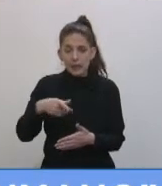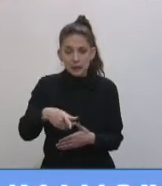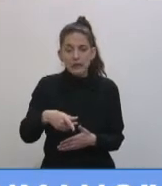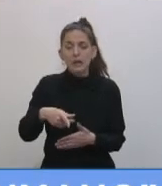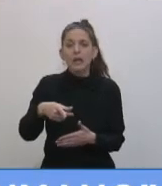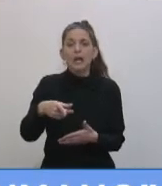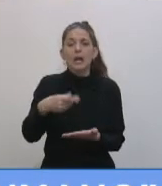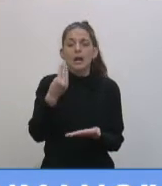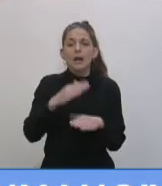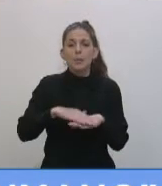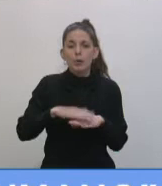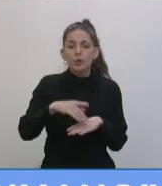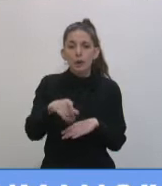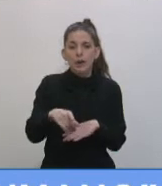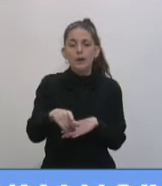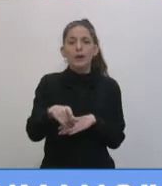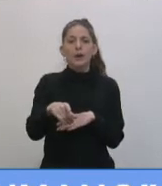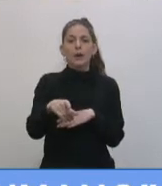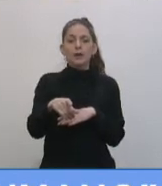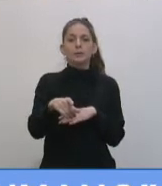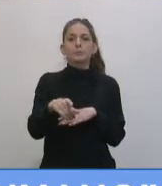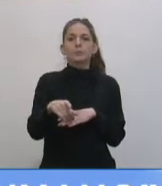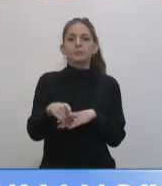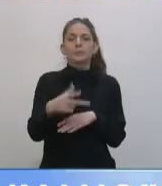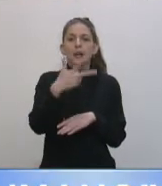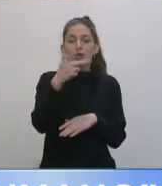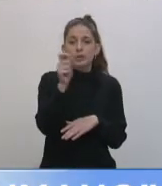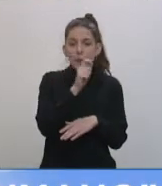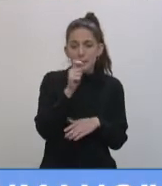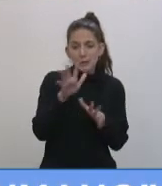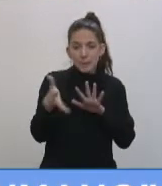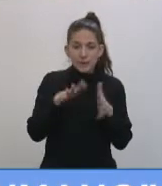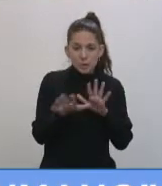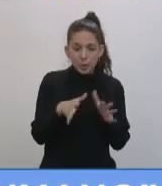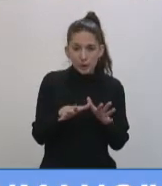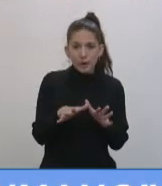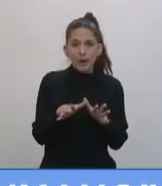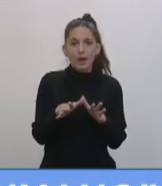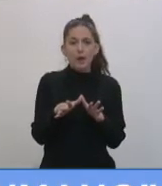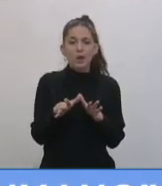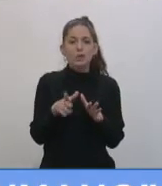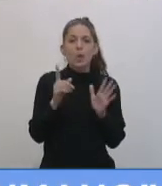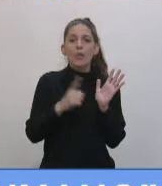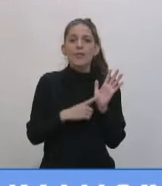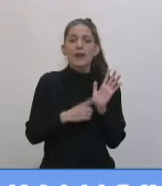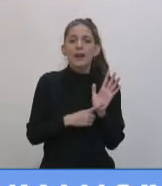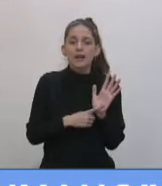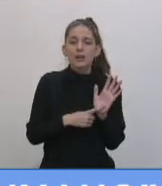presidente, estaba Onganía, y a los 3 meses aproximadamente, a través de un decreto,